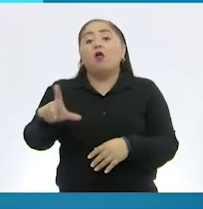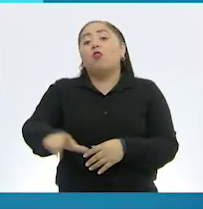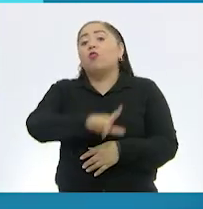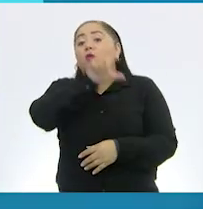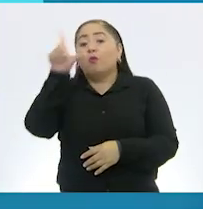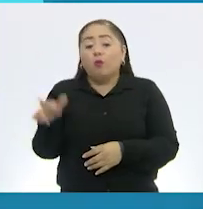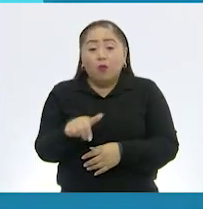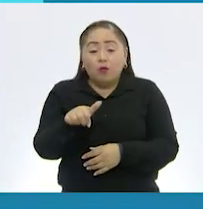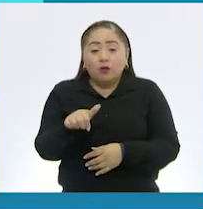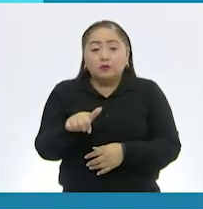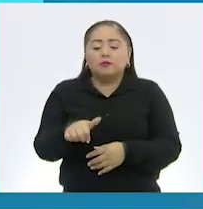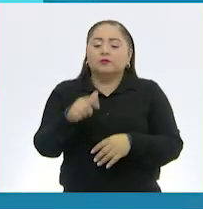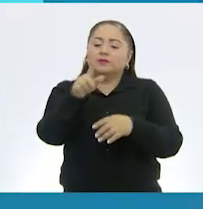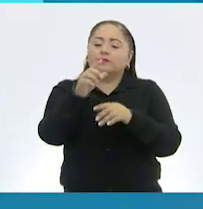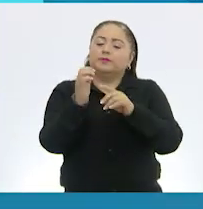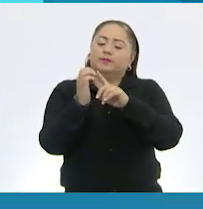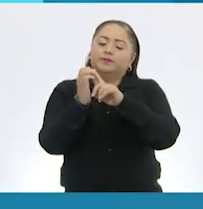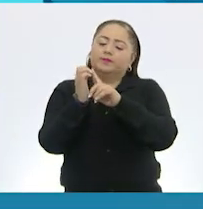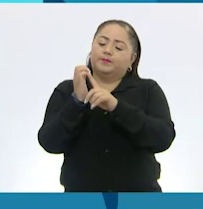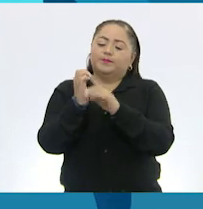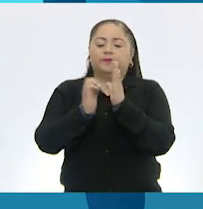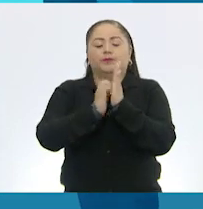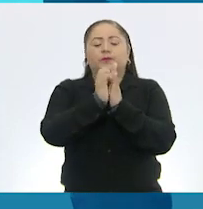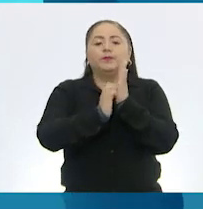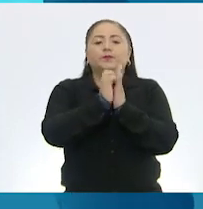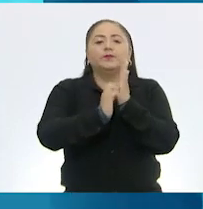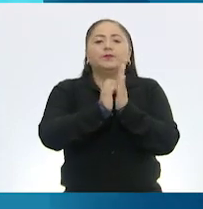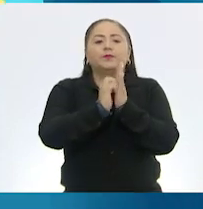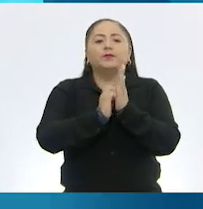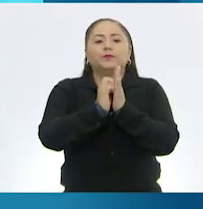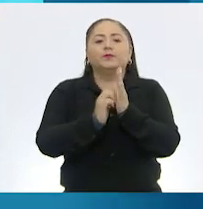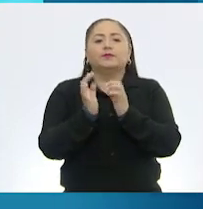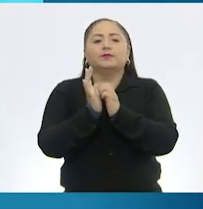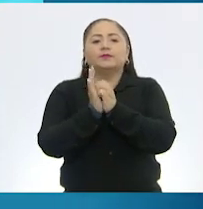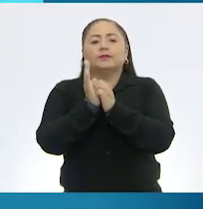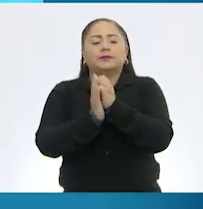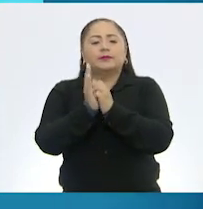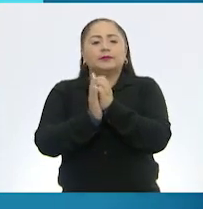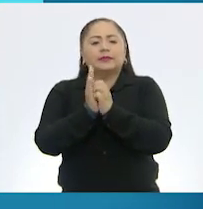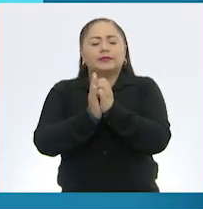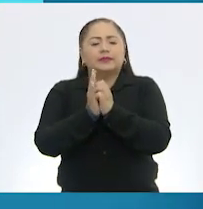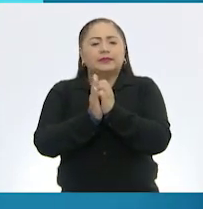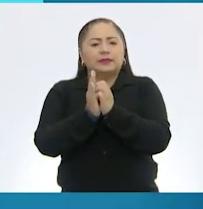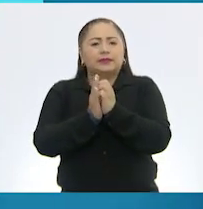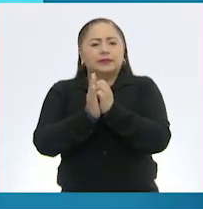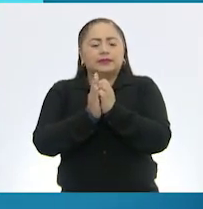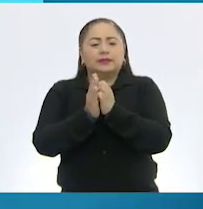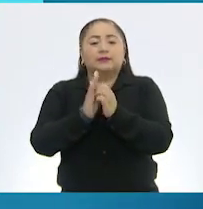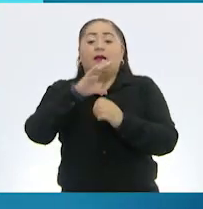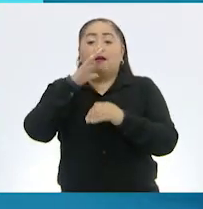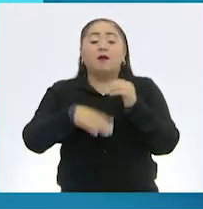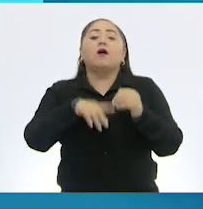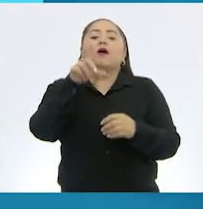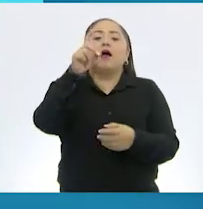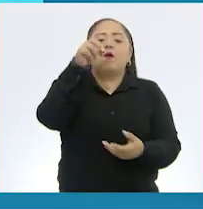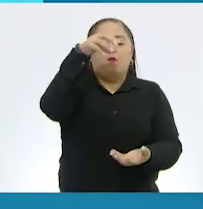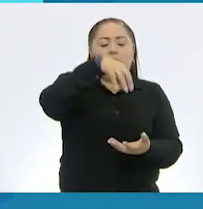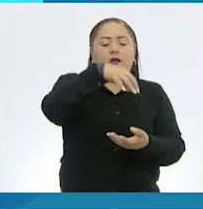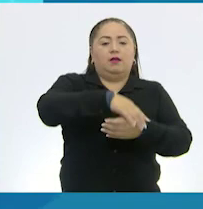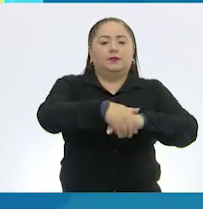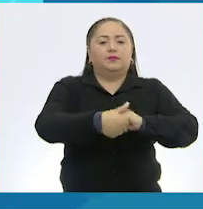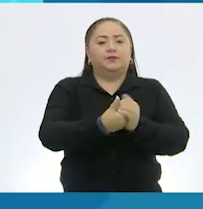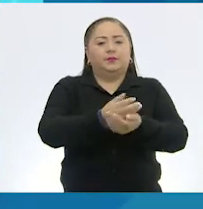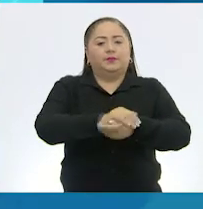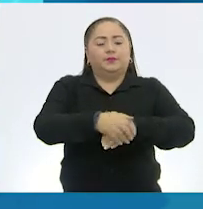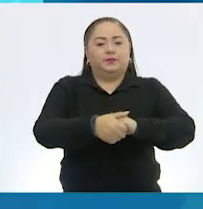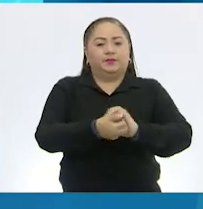dedos. Ahora haz como que rasguñas la palma de tus manos para lavar tus uñas. Enjuaga tus manos con